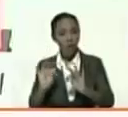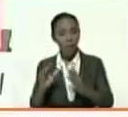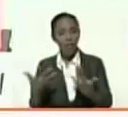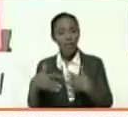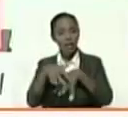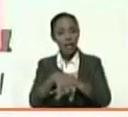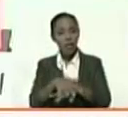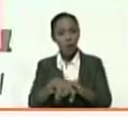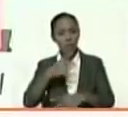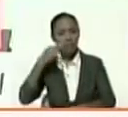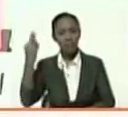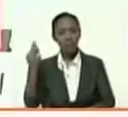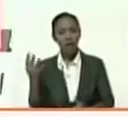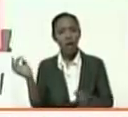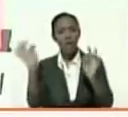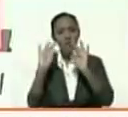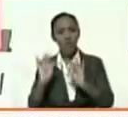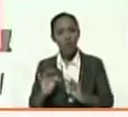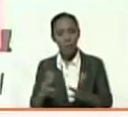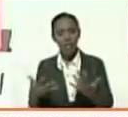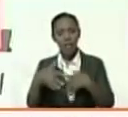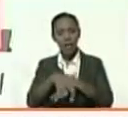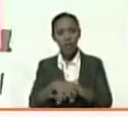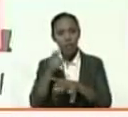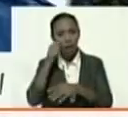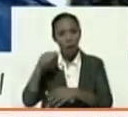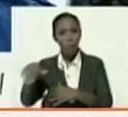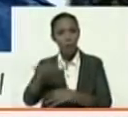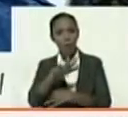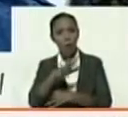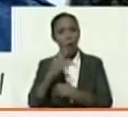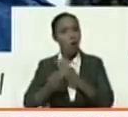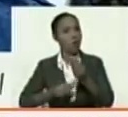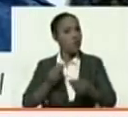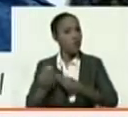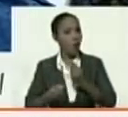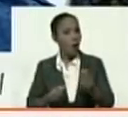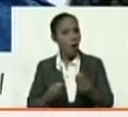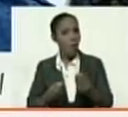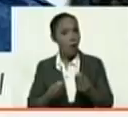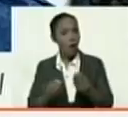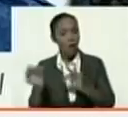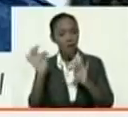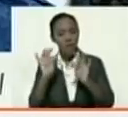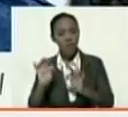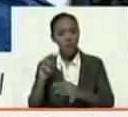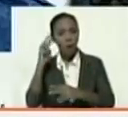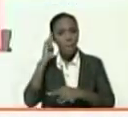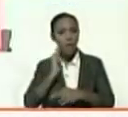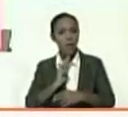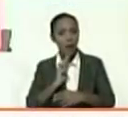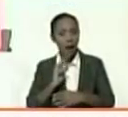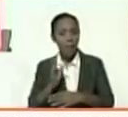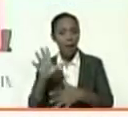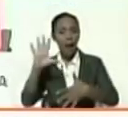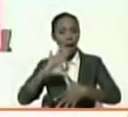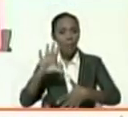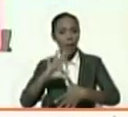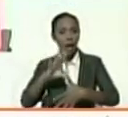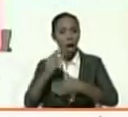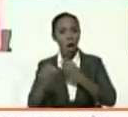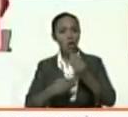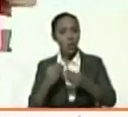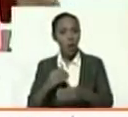formas de integración de los pueblos, como la Alternativa Bolivariana para las Américas, como la